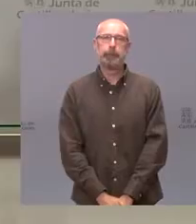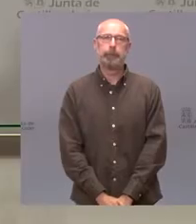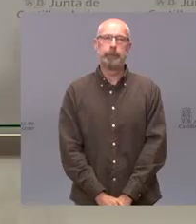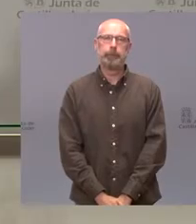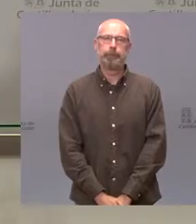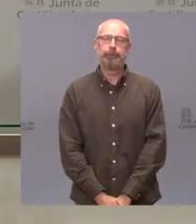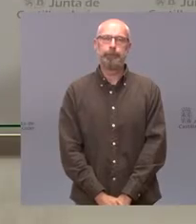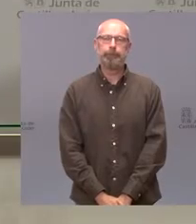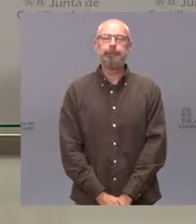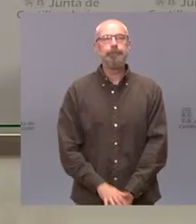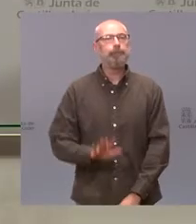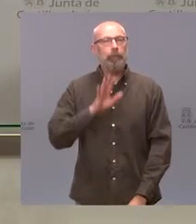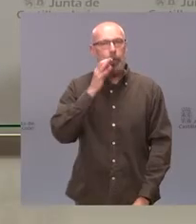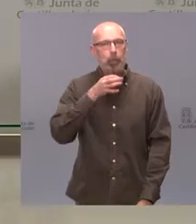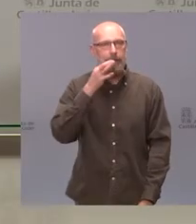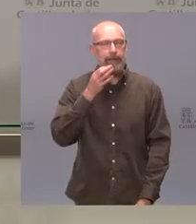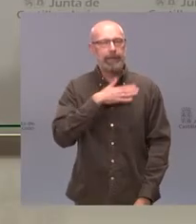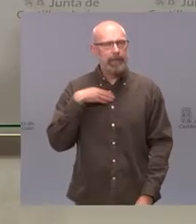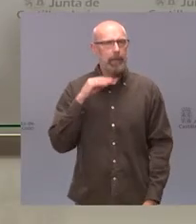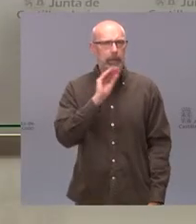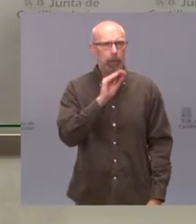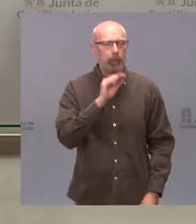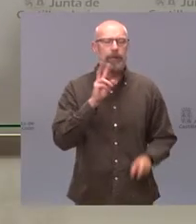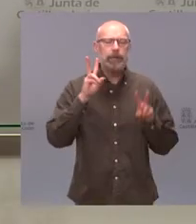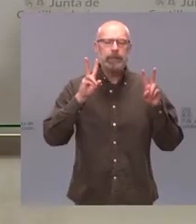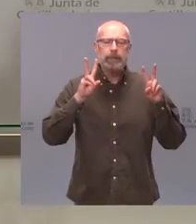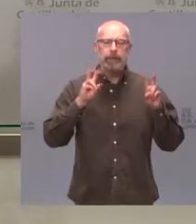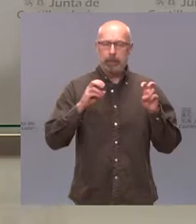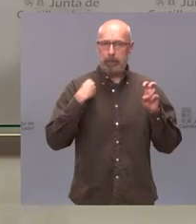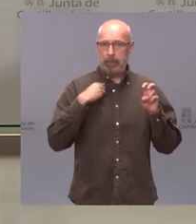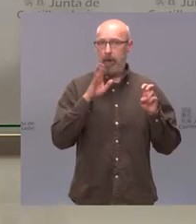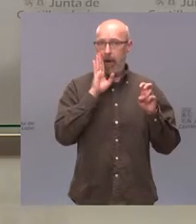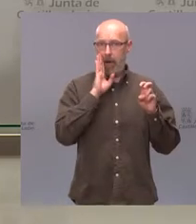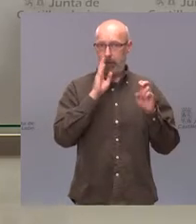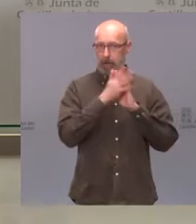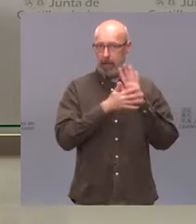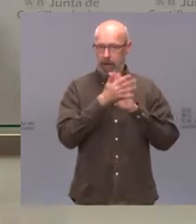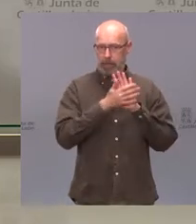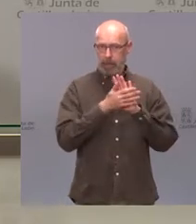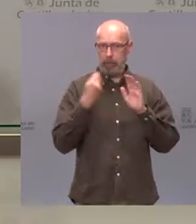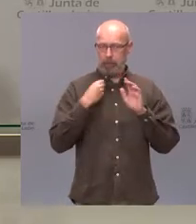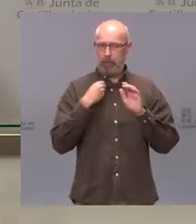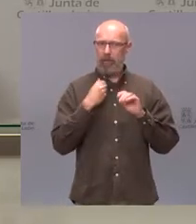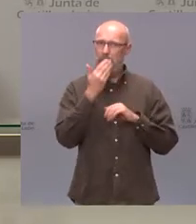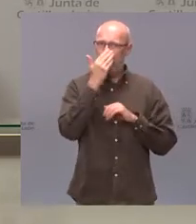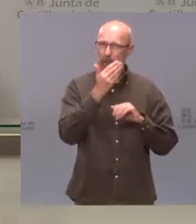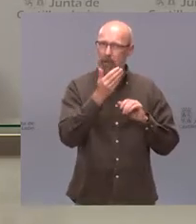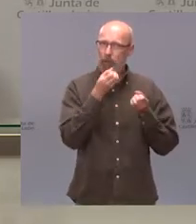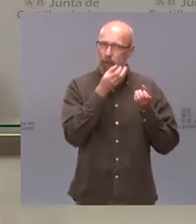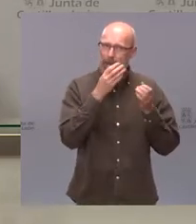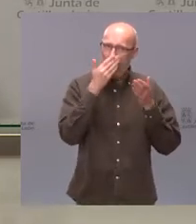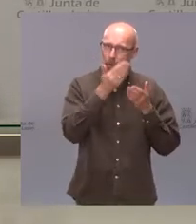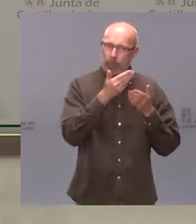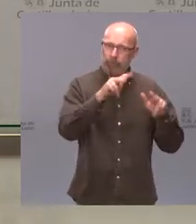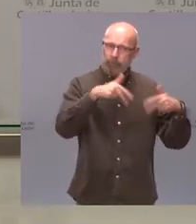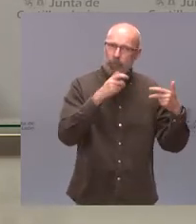Buenas tardes. Yo quería preguntarle, con el tema de esto que estaba contando, del consentimiento informado, ¿cómo se va a gestionar? O sea, es